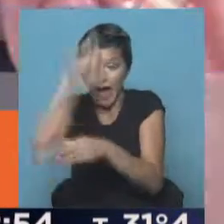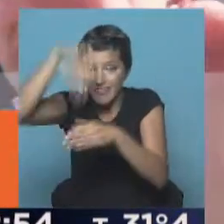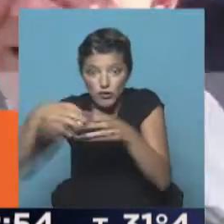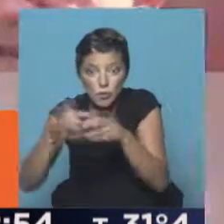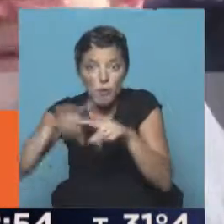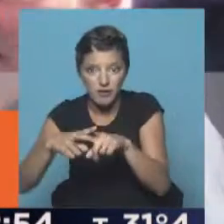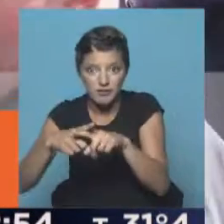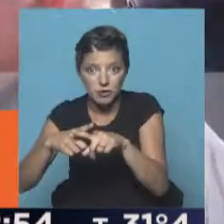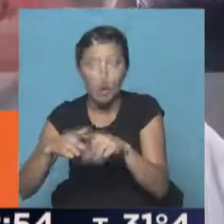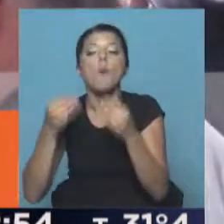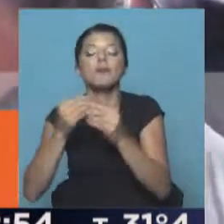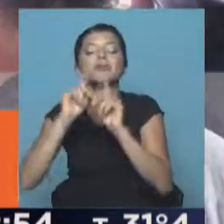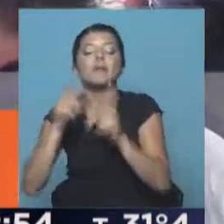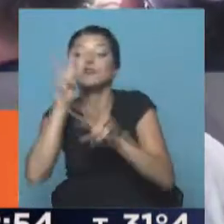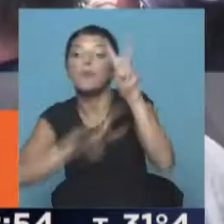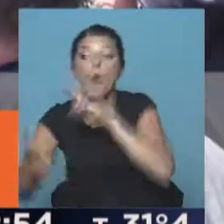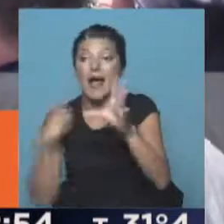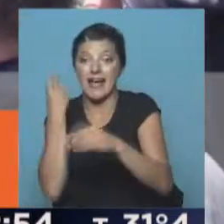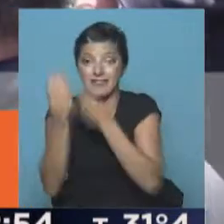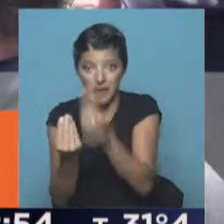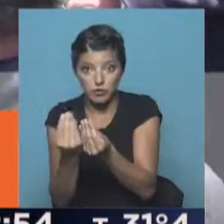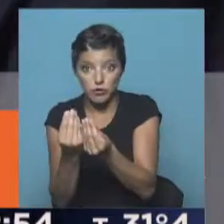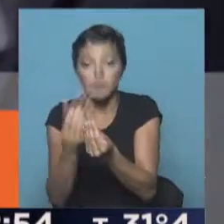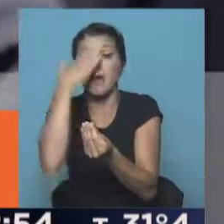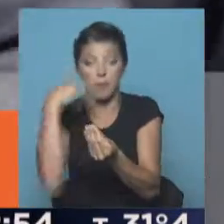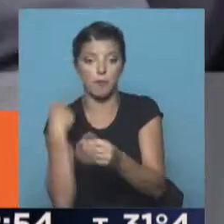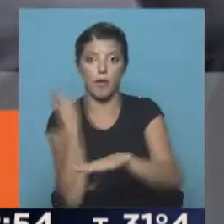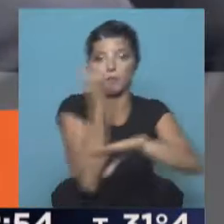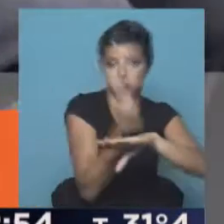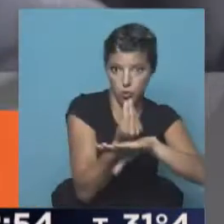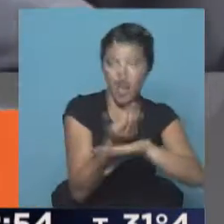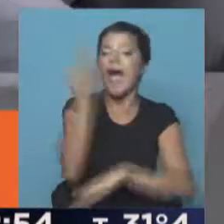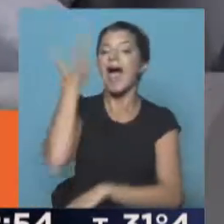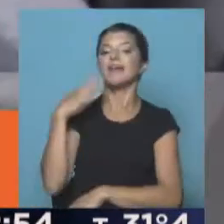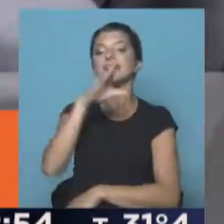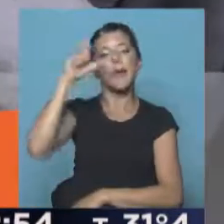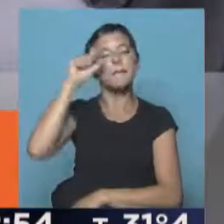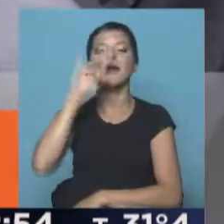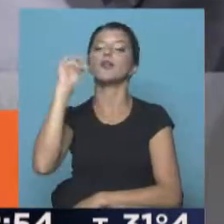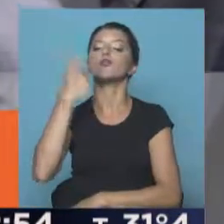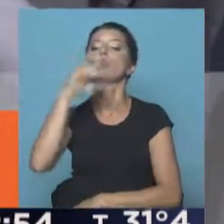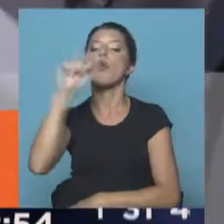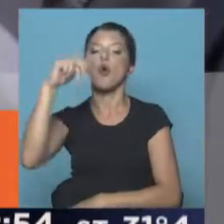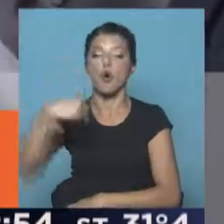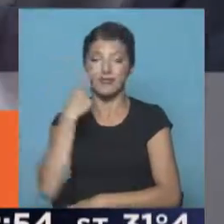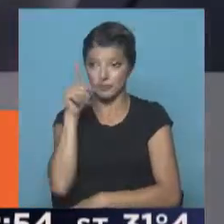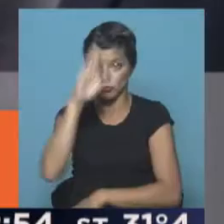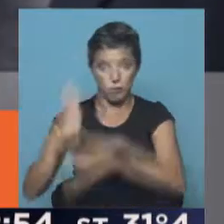que incluye además la búsqueda de un candidato puesto que su líder, Silvio Berlusconi, está inhabilitado